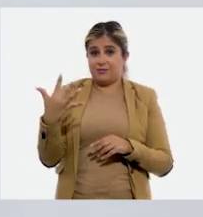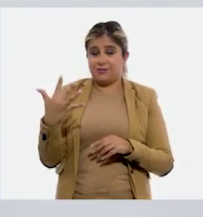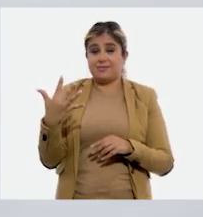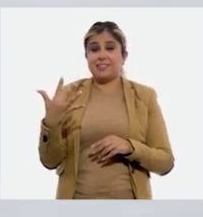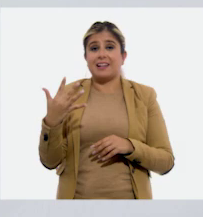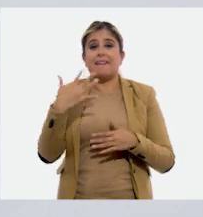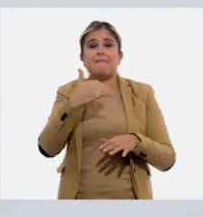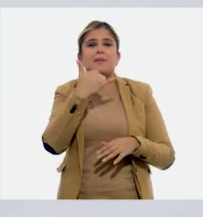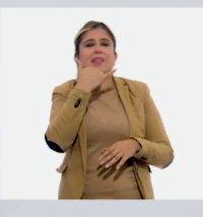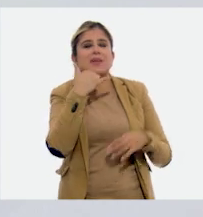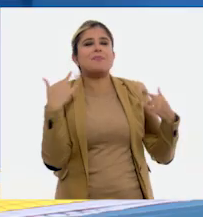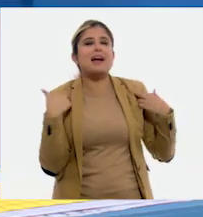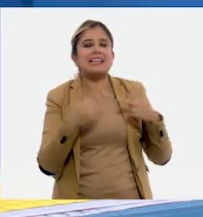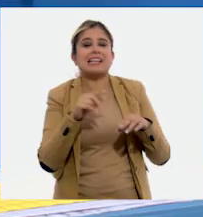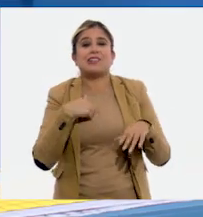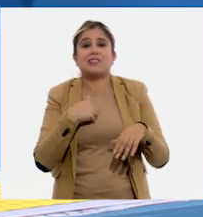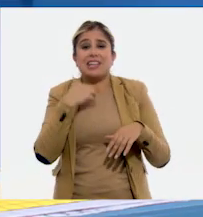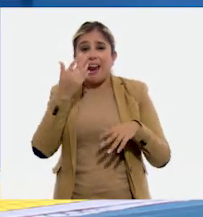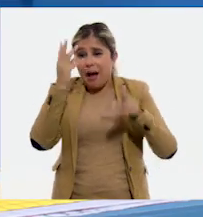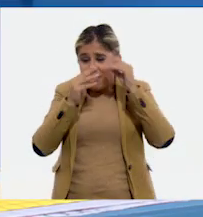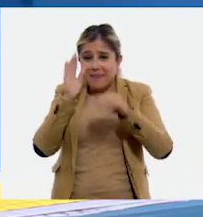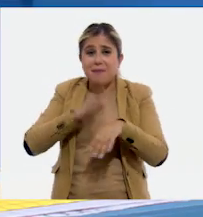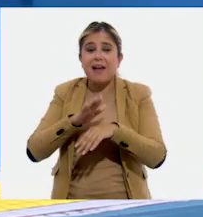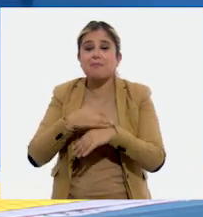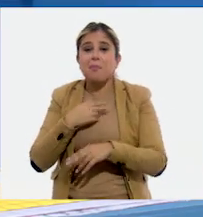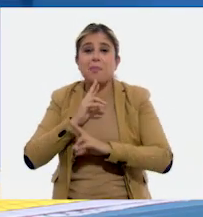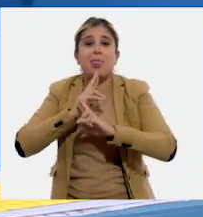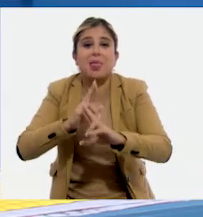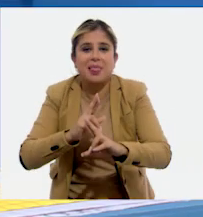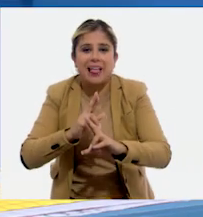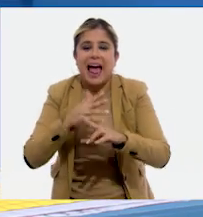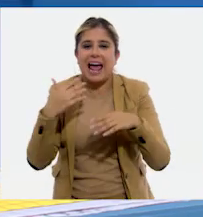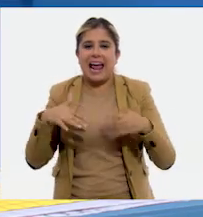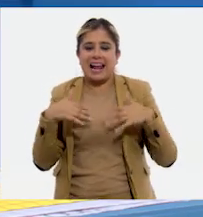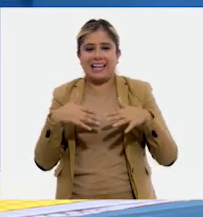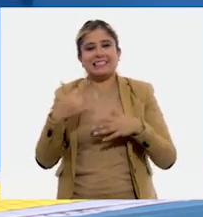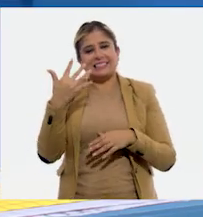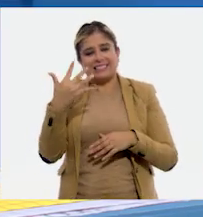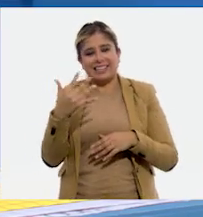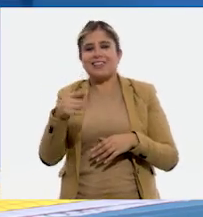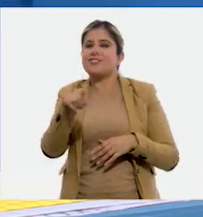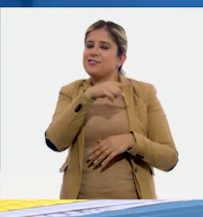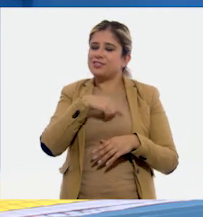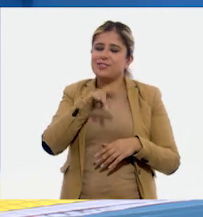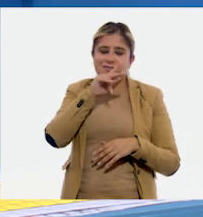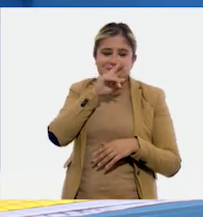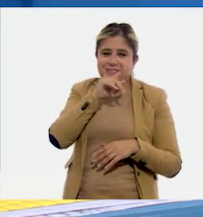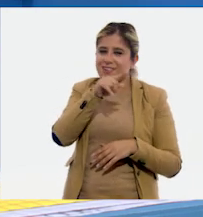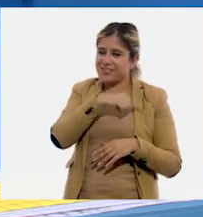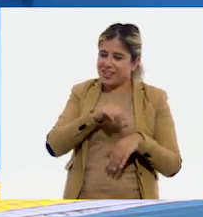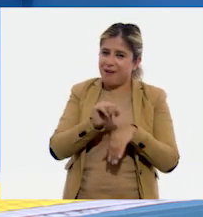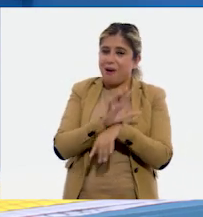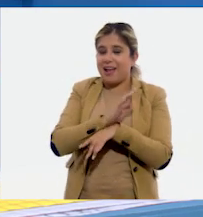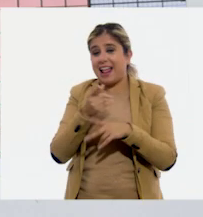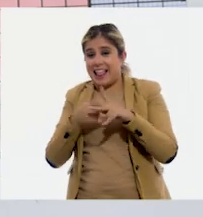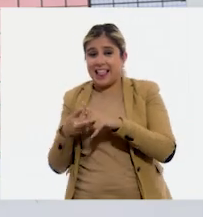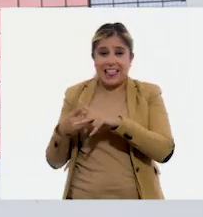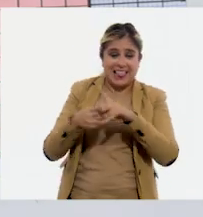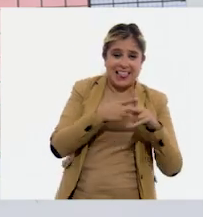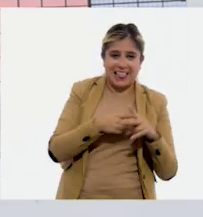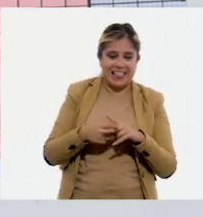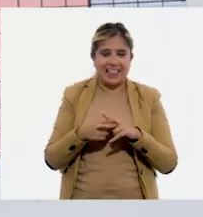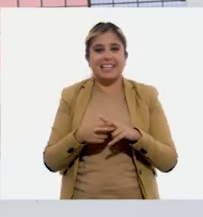1, 2, 3, 4, 5. Perdón, maestra, es que me emociono de aprender cosas nuevas. No te preocupes, Jenny. Así nosotros también nos emocionamos. Sí, a mí también me